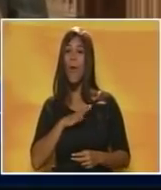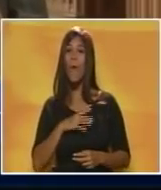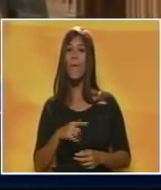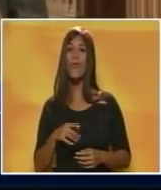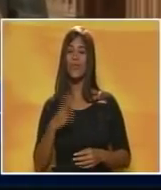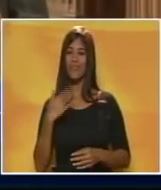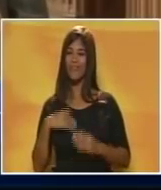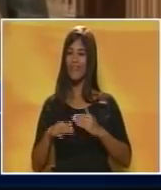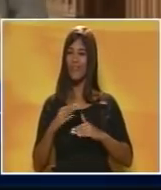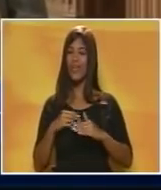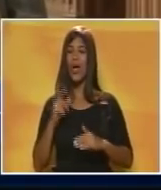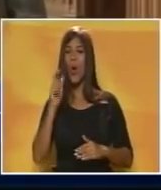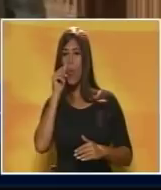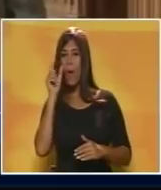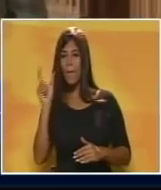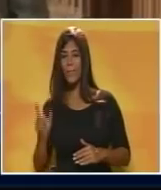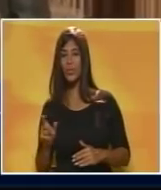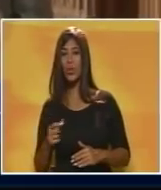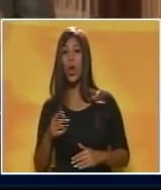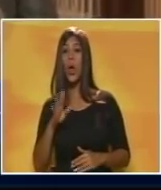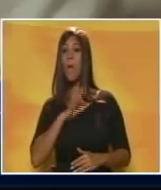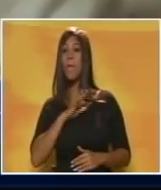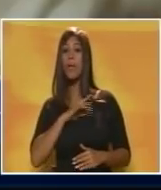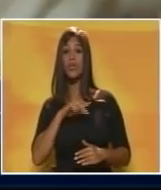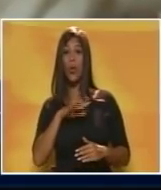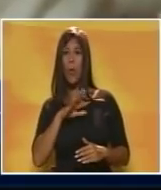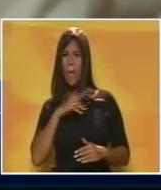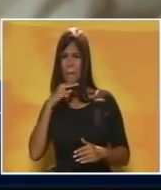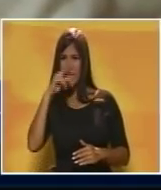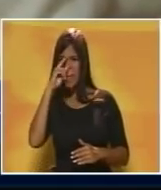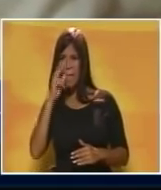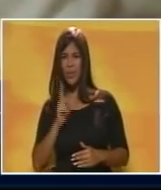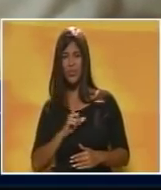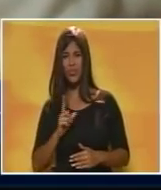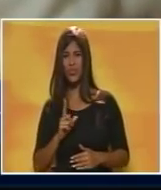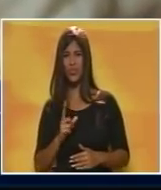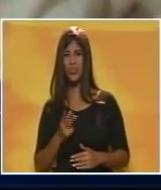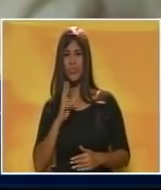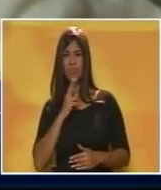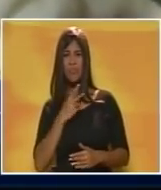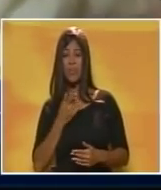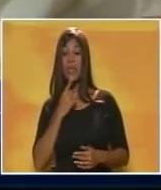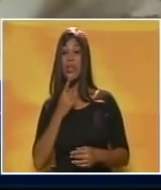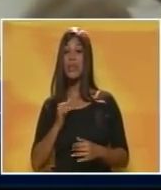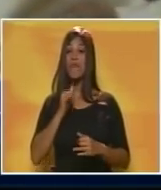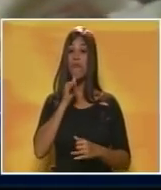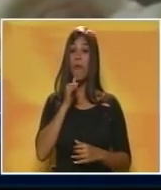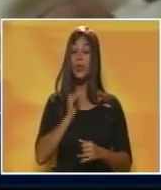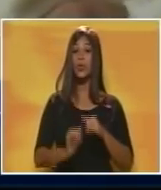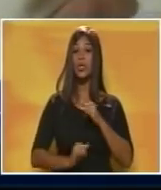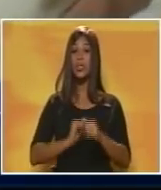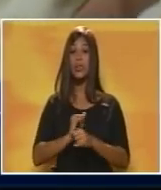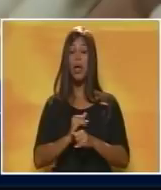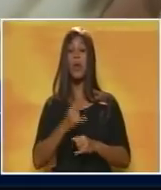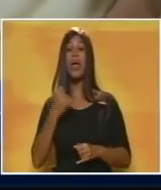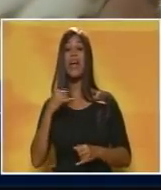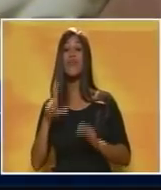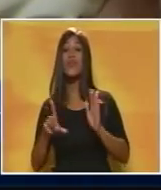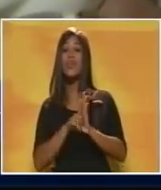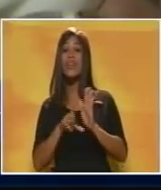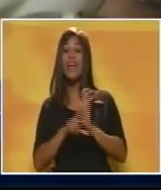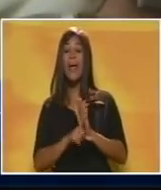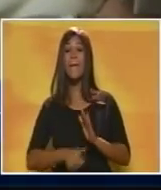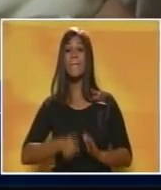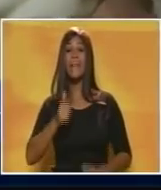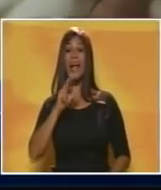Harrison Montevent-Windsor no le pertenece a los padres. Los medios internacionales destacaron que existe una ley con más